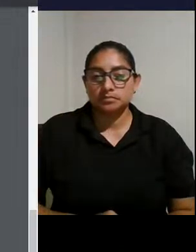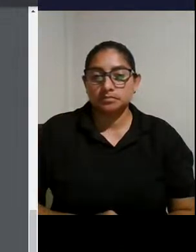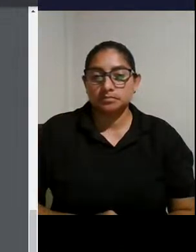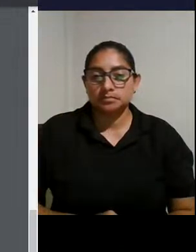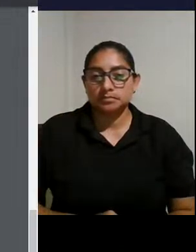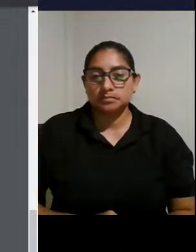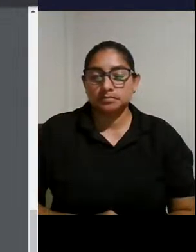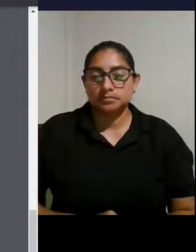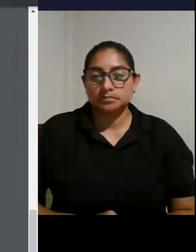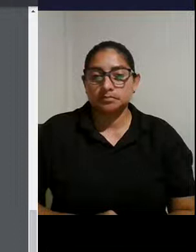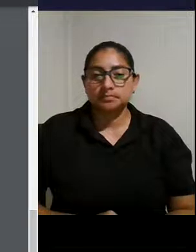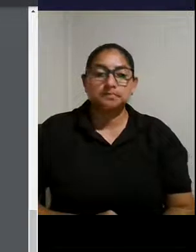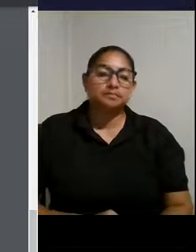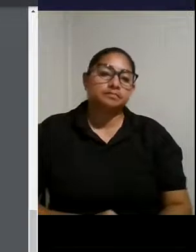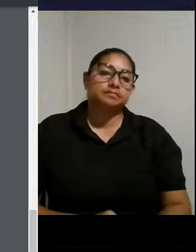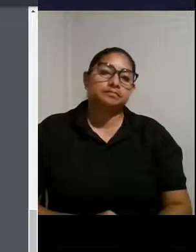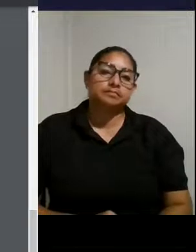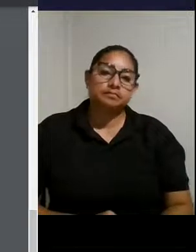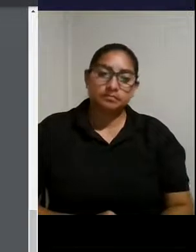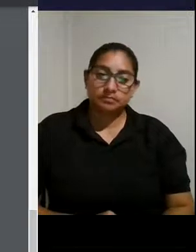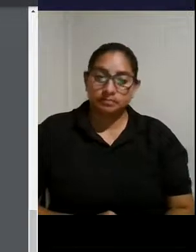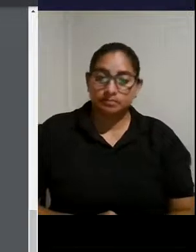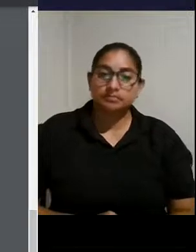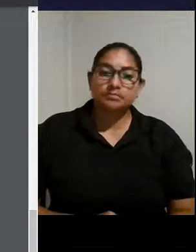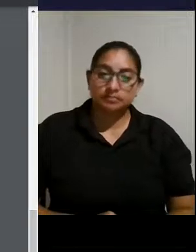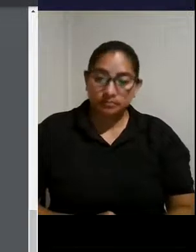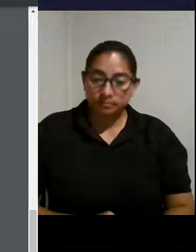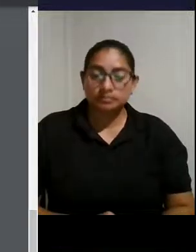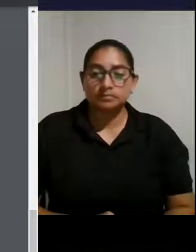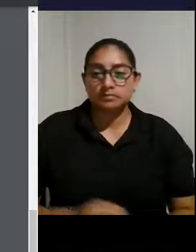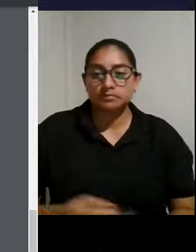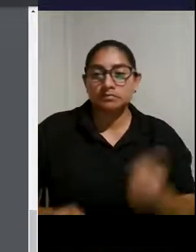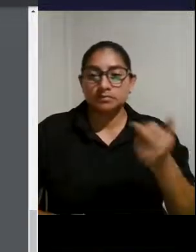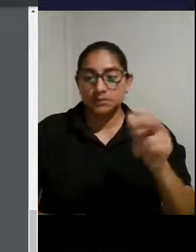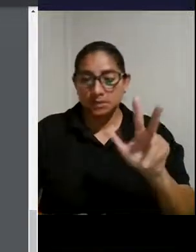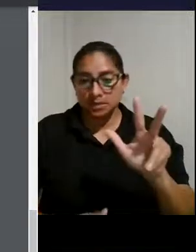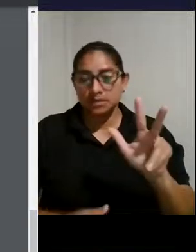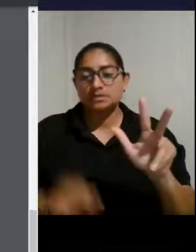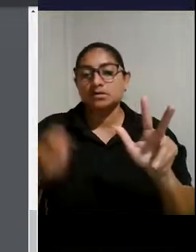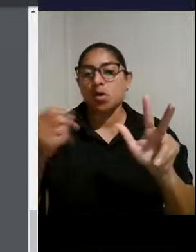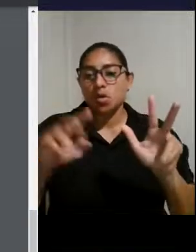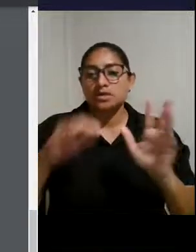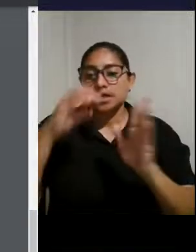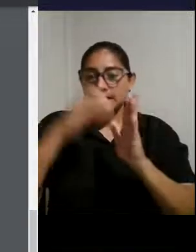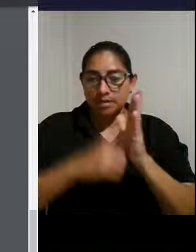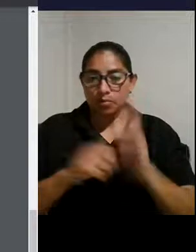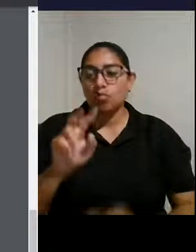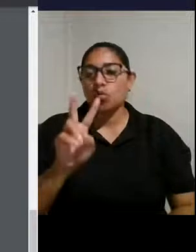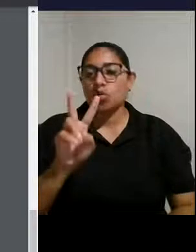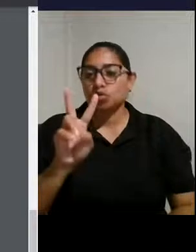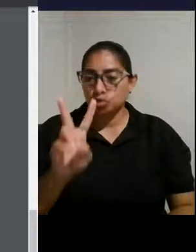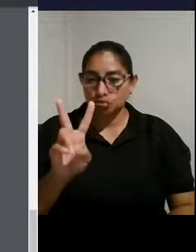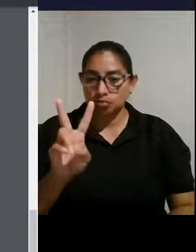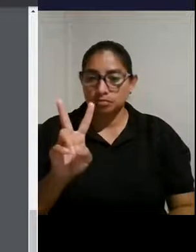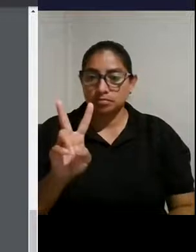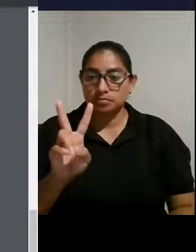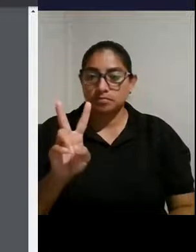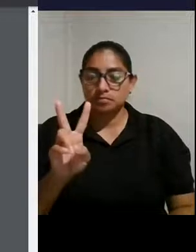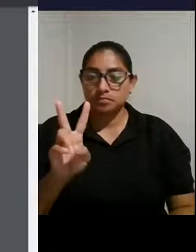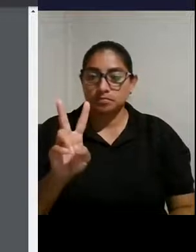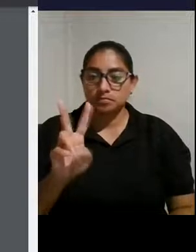Entonces, lo que dijimos fue que calculemos la imagen de 13, la imagen de 11, las restemos y las dividimos por 2.